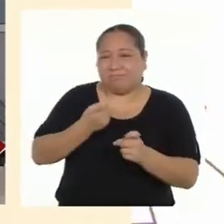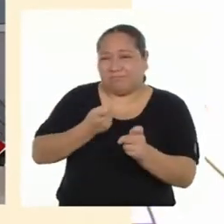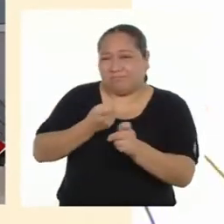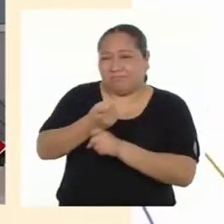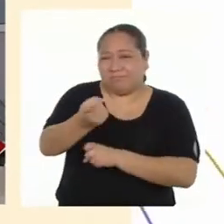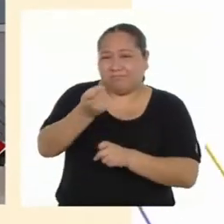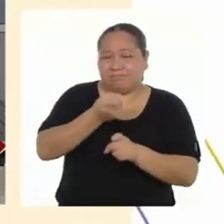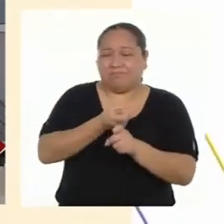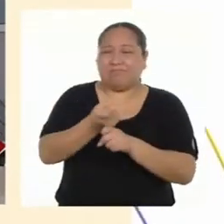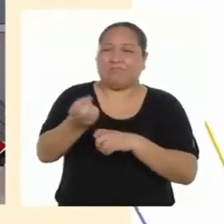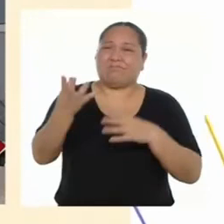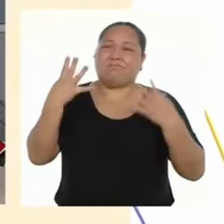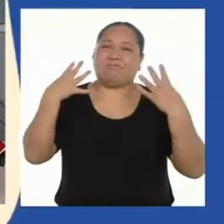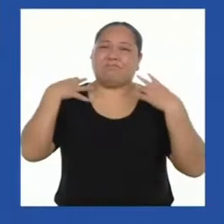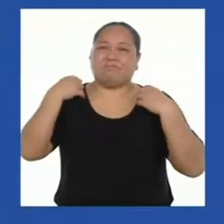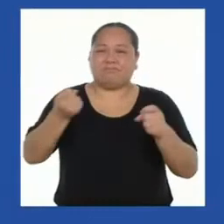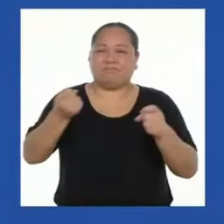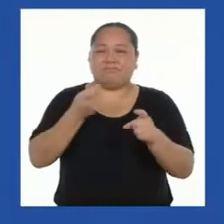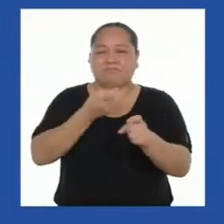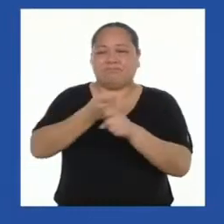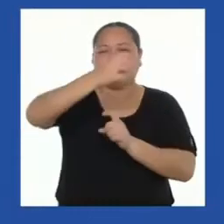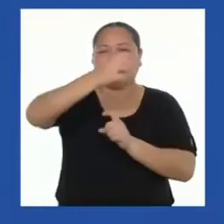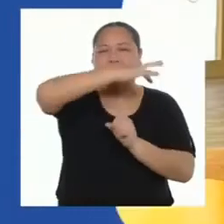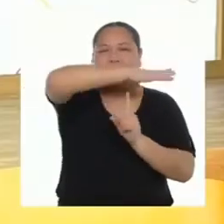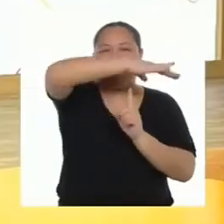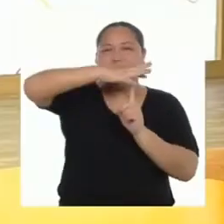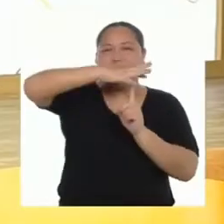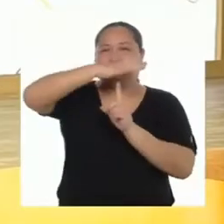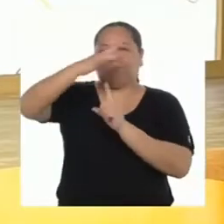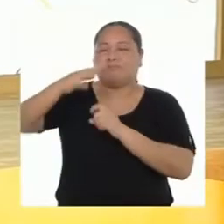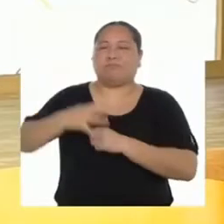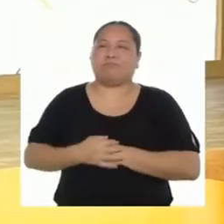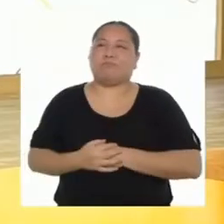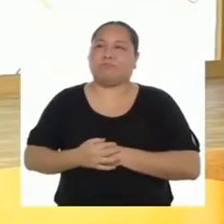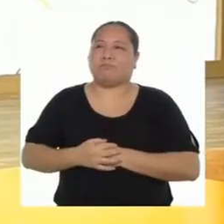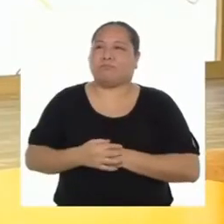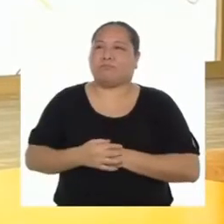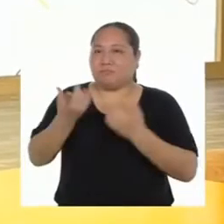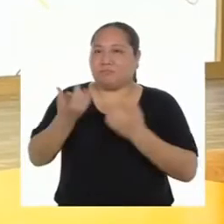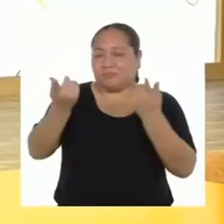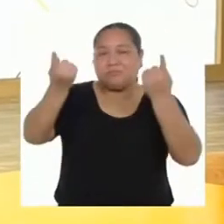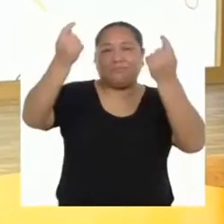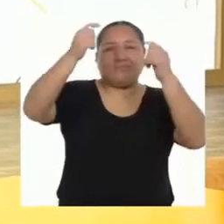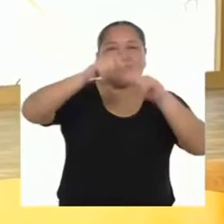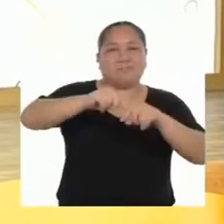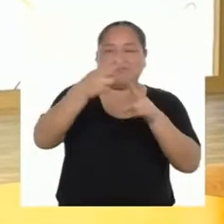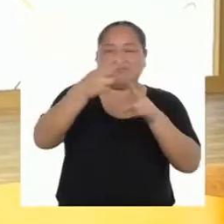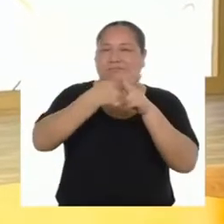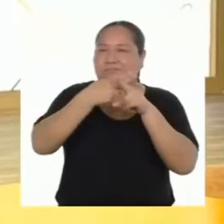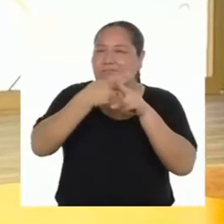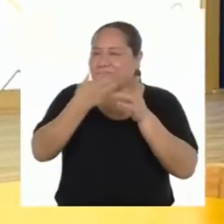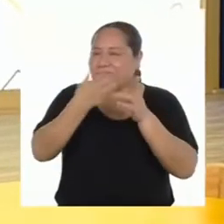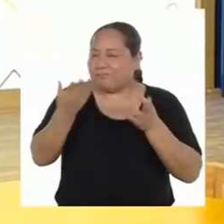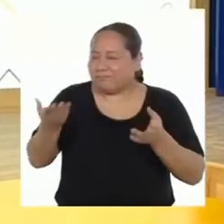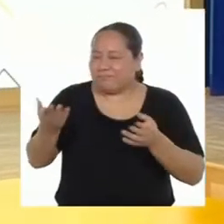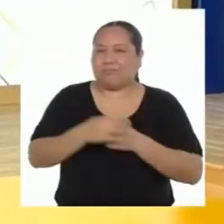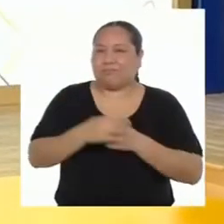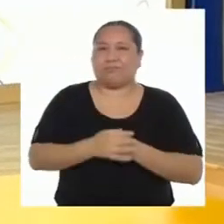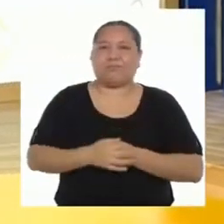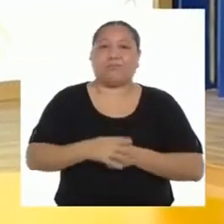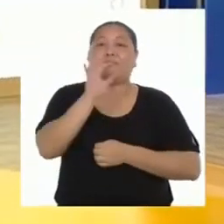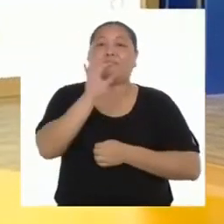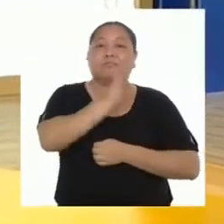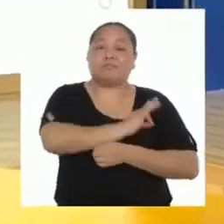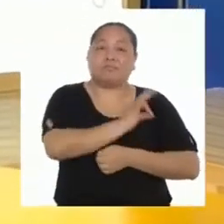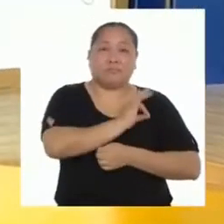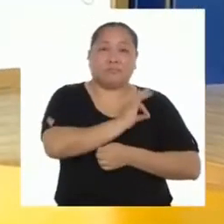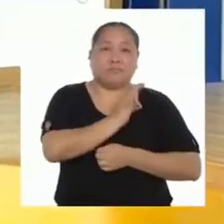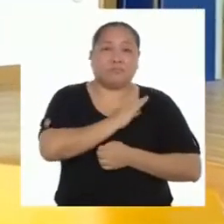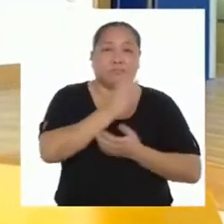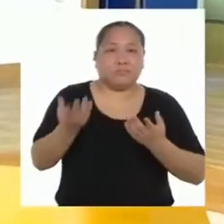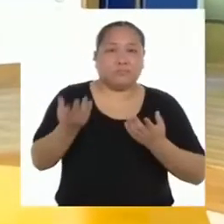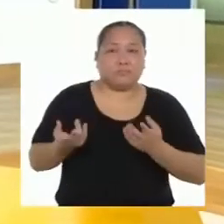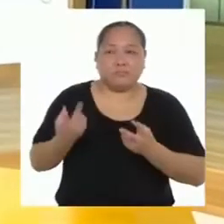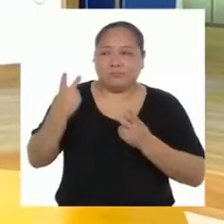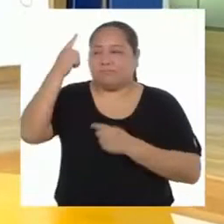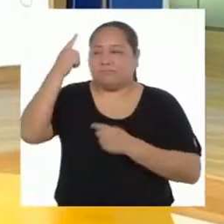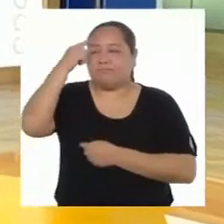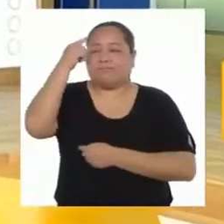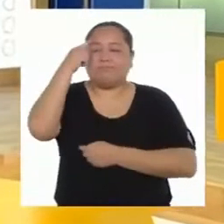daño a nuestra salud y ambiente. Tenemos que hacer una breve pausa. Aprovechemos